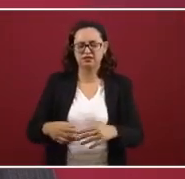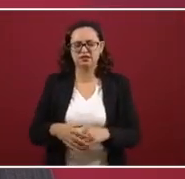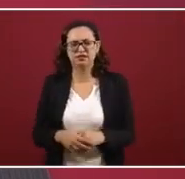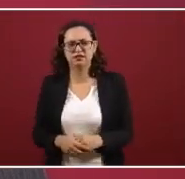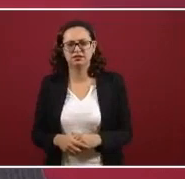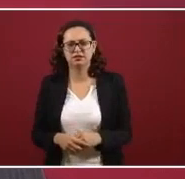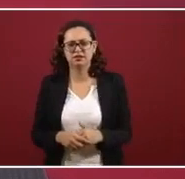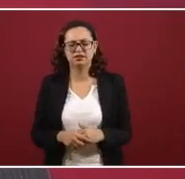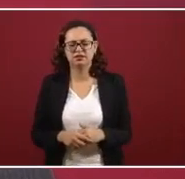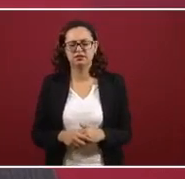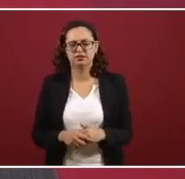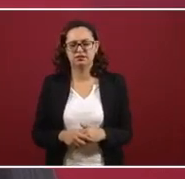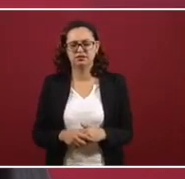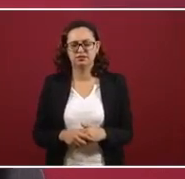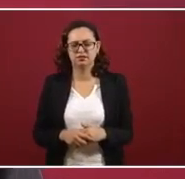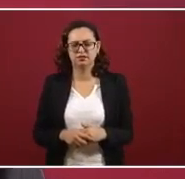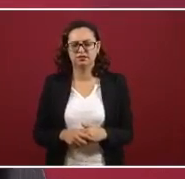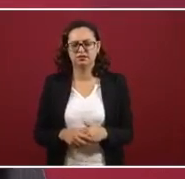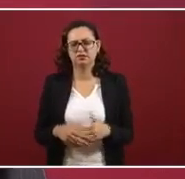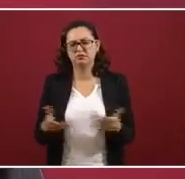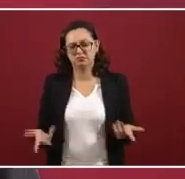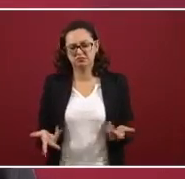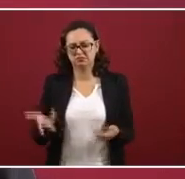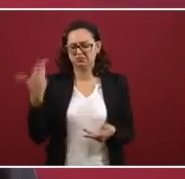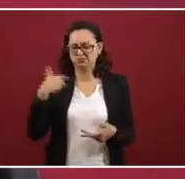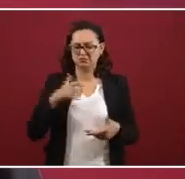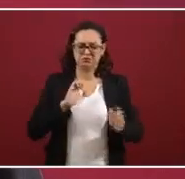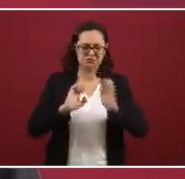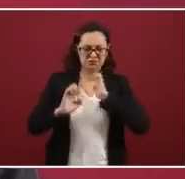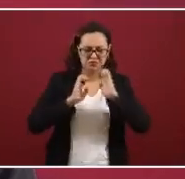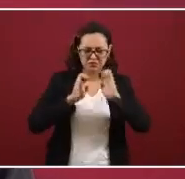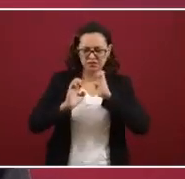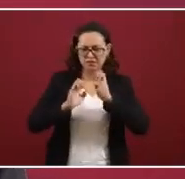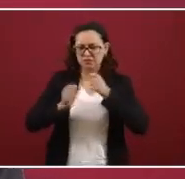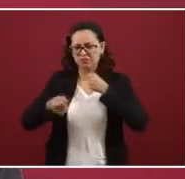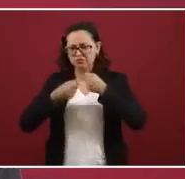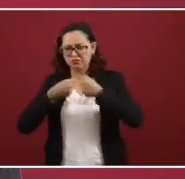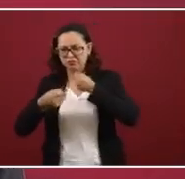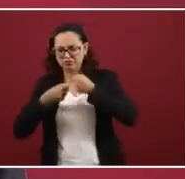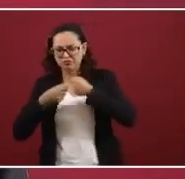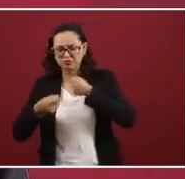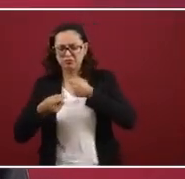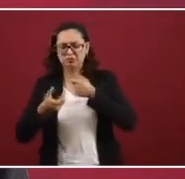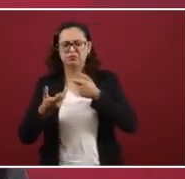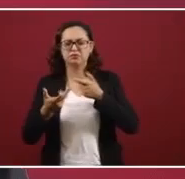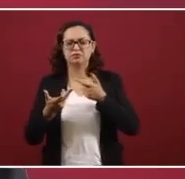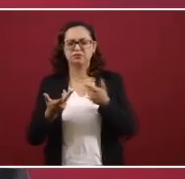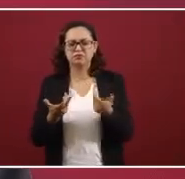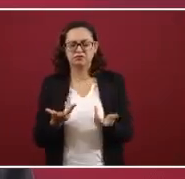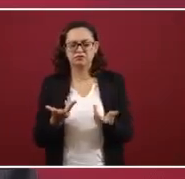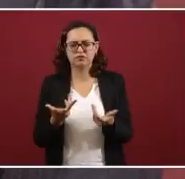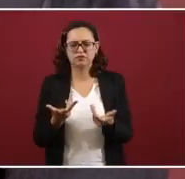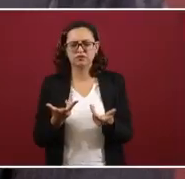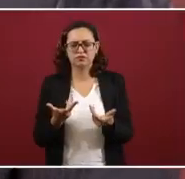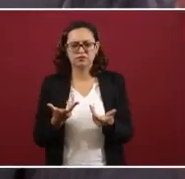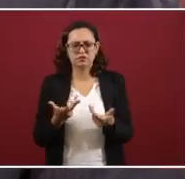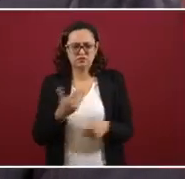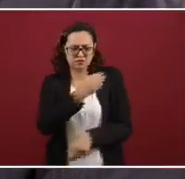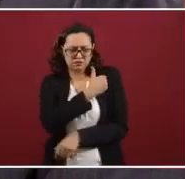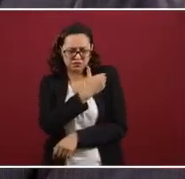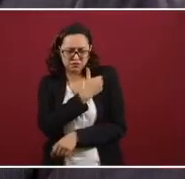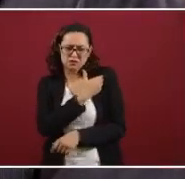Me entrevistaron, me pidieron que se llegar a un